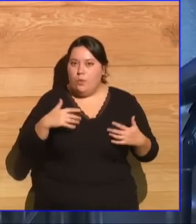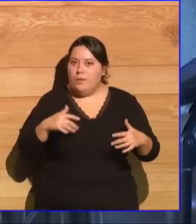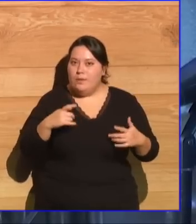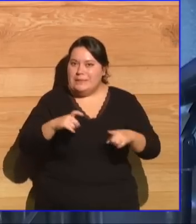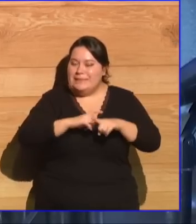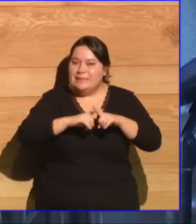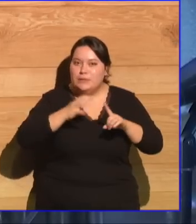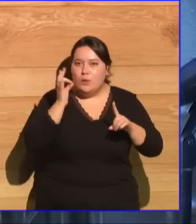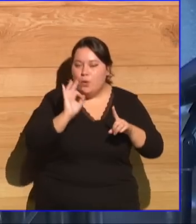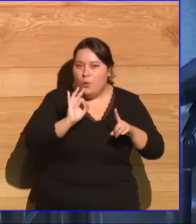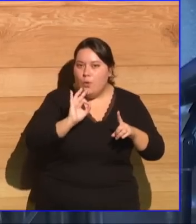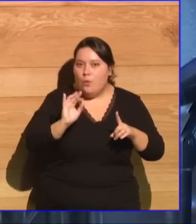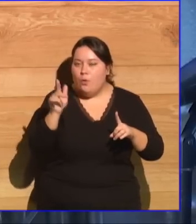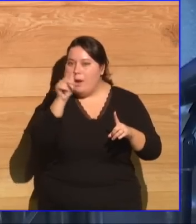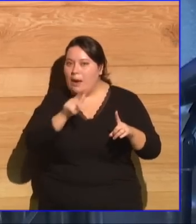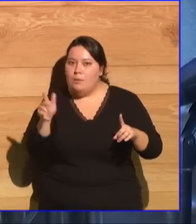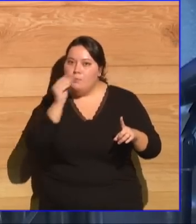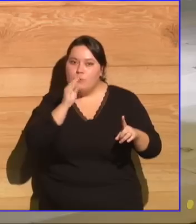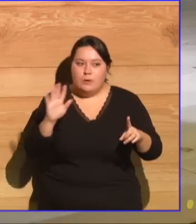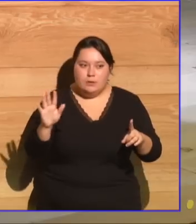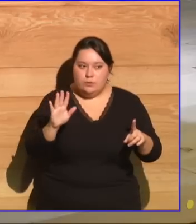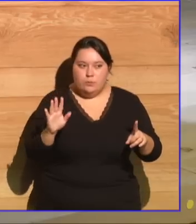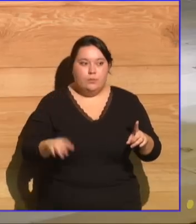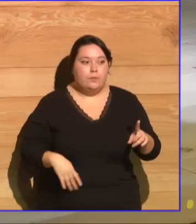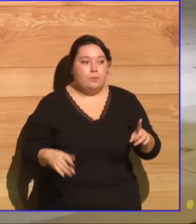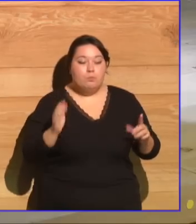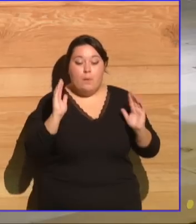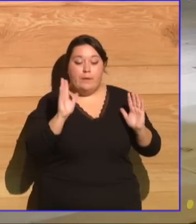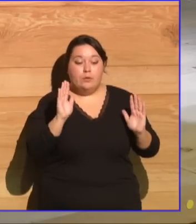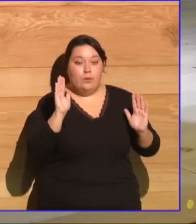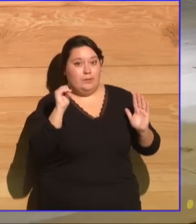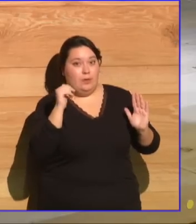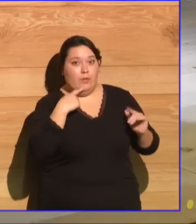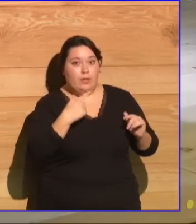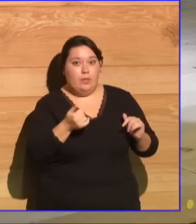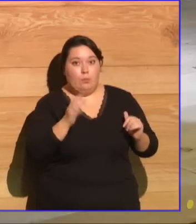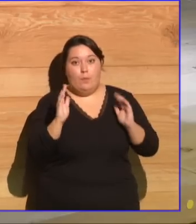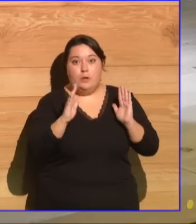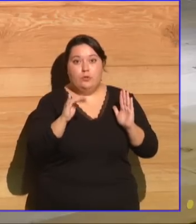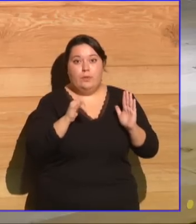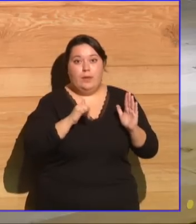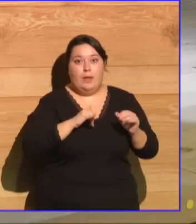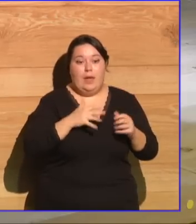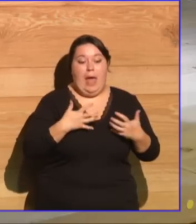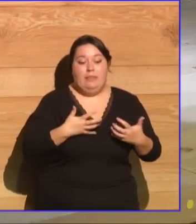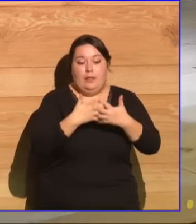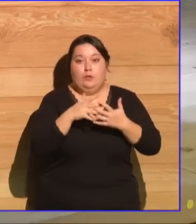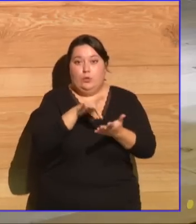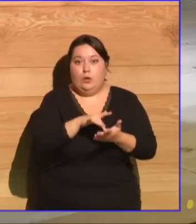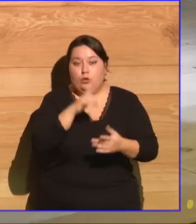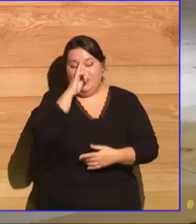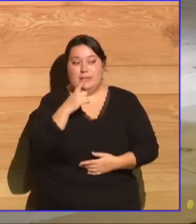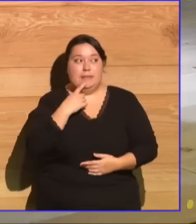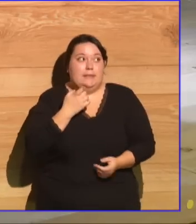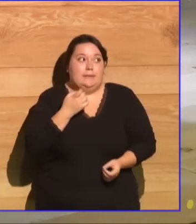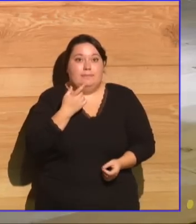y de un maestro con la cámara absolutamente acojonante. Cuando se despiden que va a tener el accidente... Bueno, sí, se puede decir esto, se puede hacer spoilers.